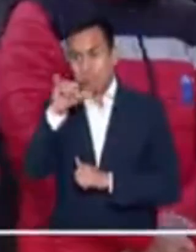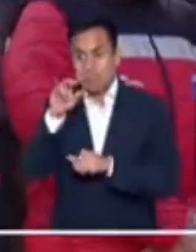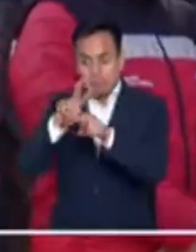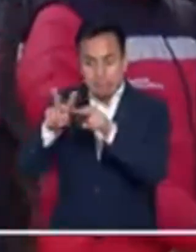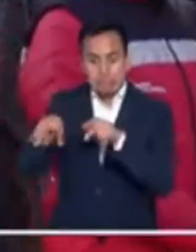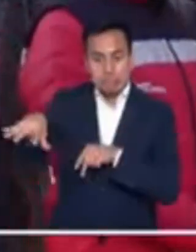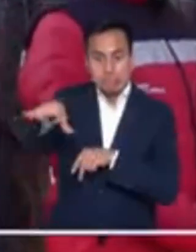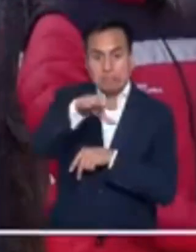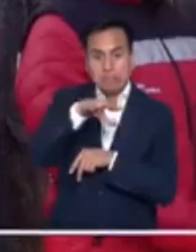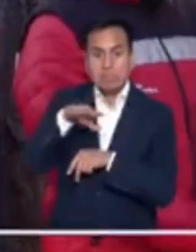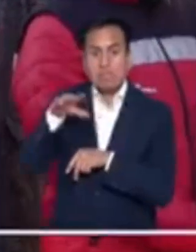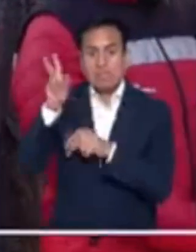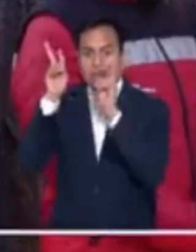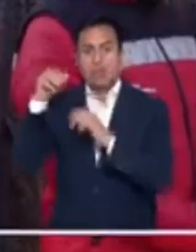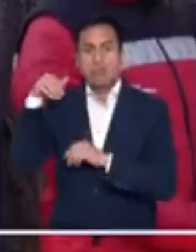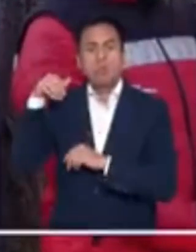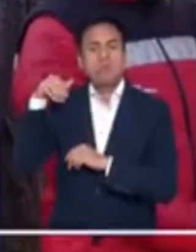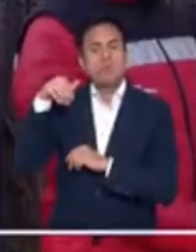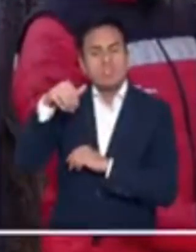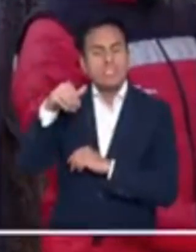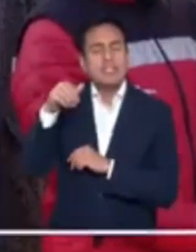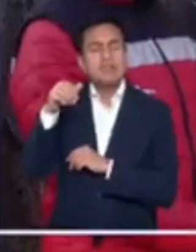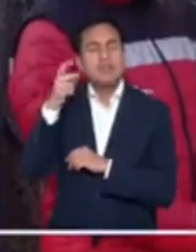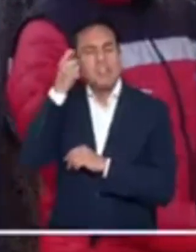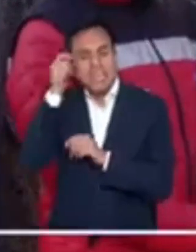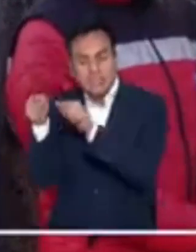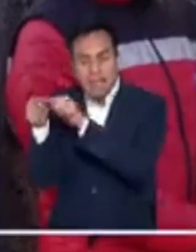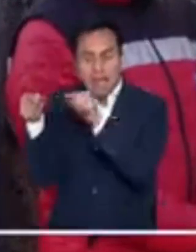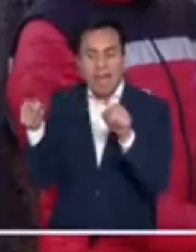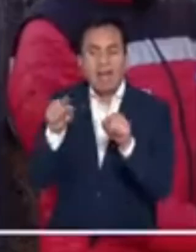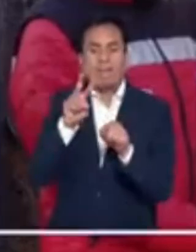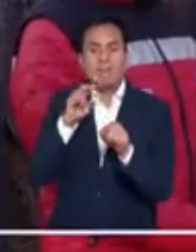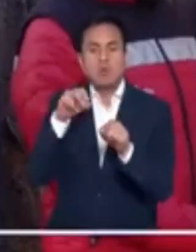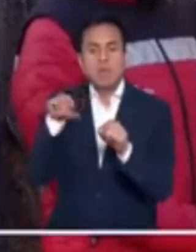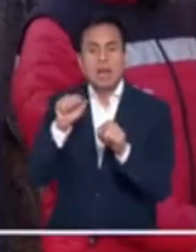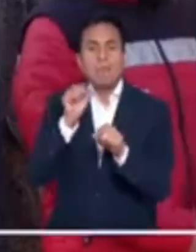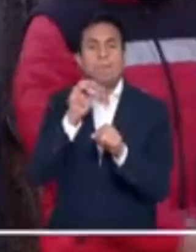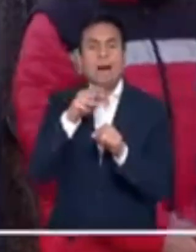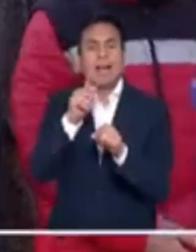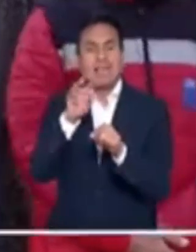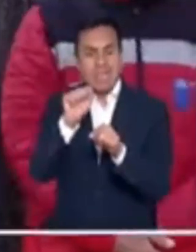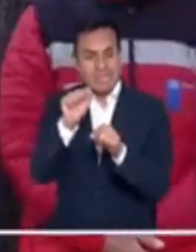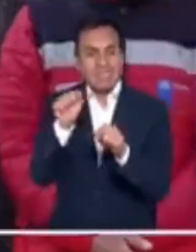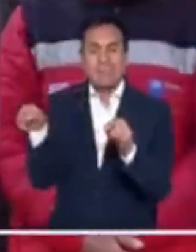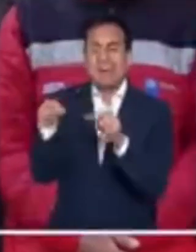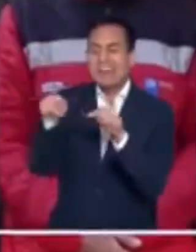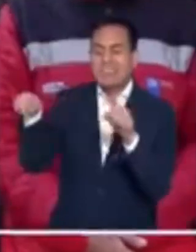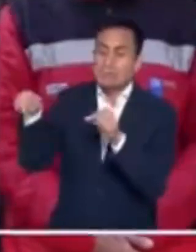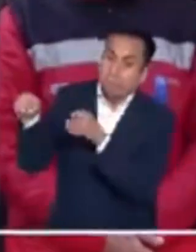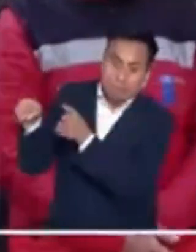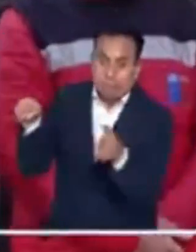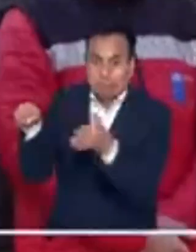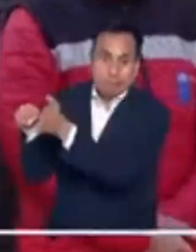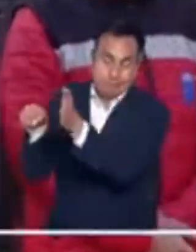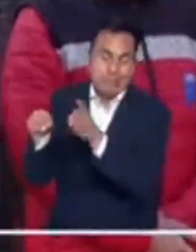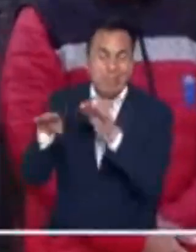llegada de los buses entre Providencia al llegar a Vicuña Maquena, lo que va a significar probablemente hacer desvíos